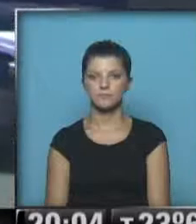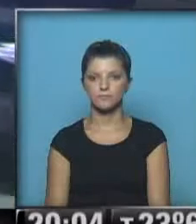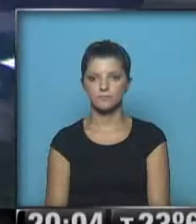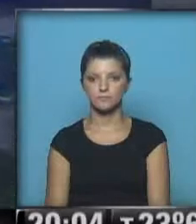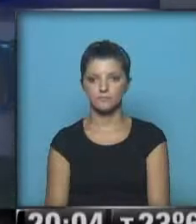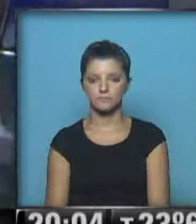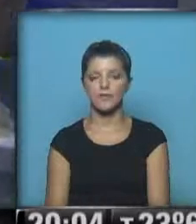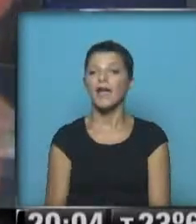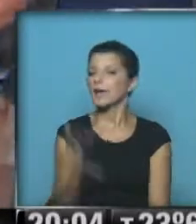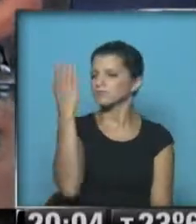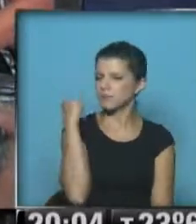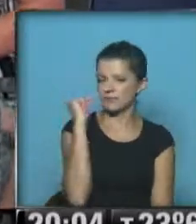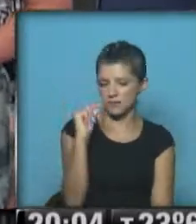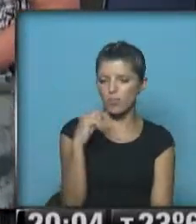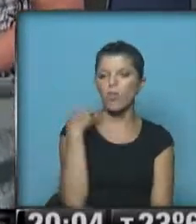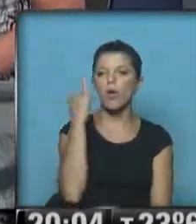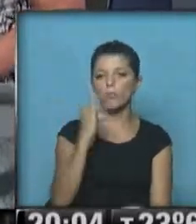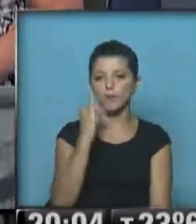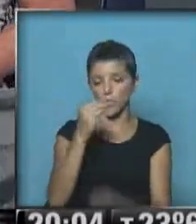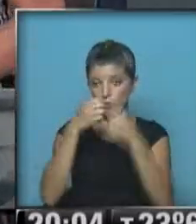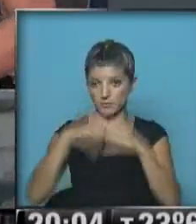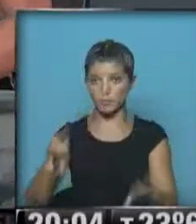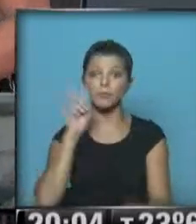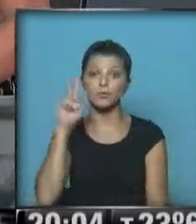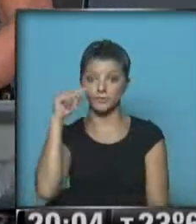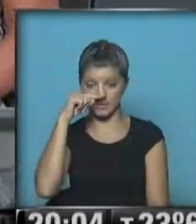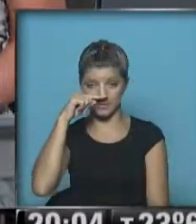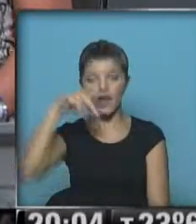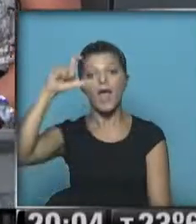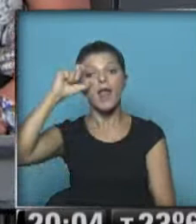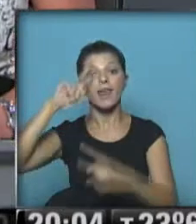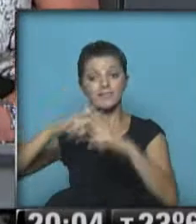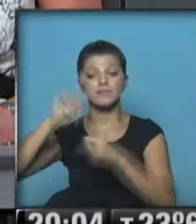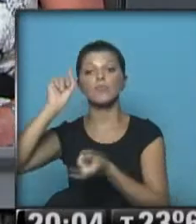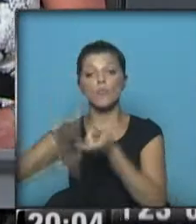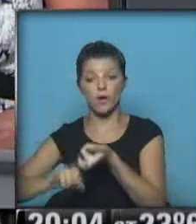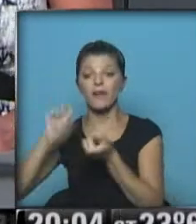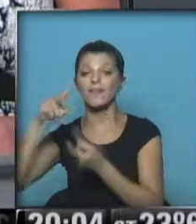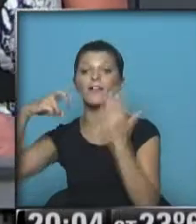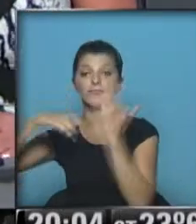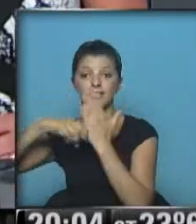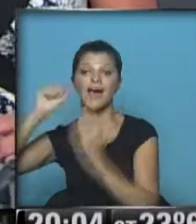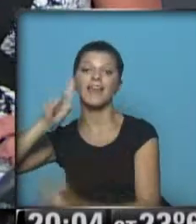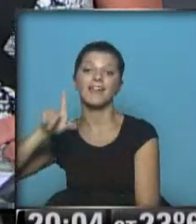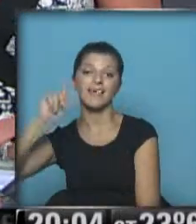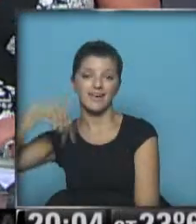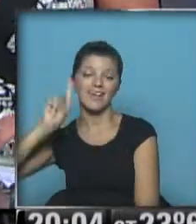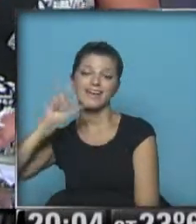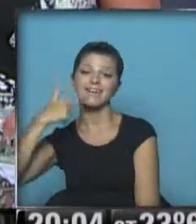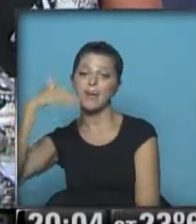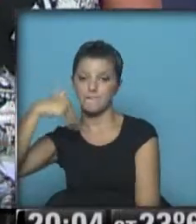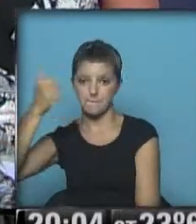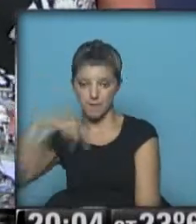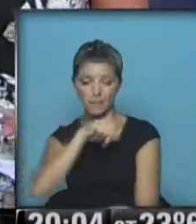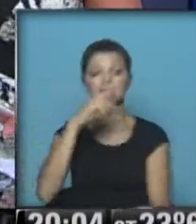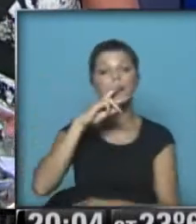si los mencionábamos recién en la apertura del noticiero la ex esposa del fiscal nisman sandra arroyo salgado concurrió hoy a